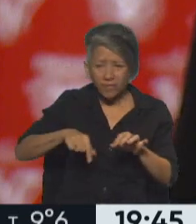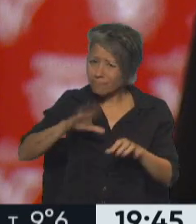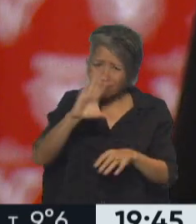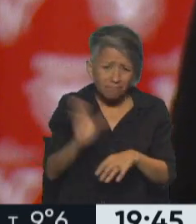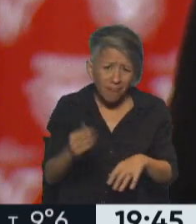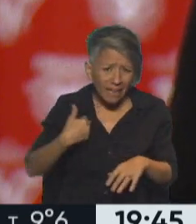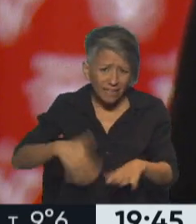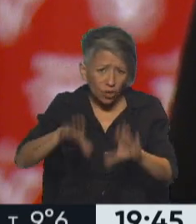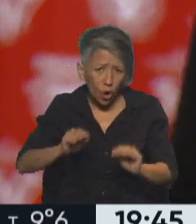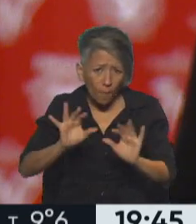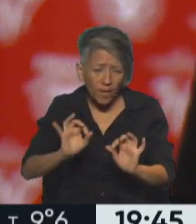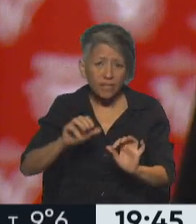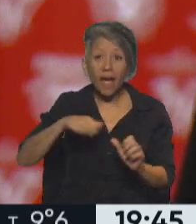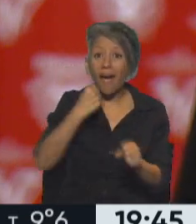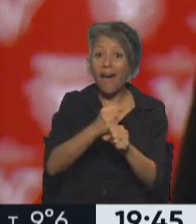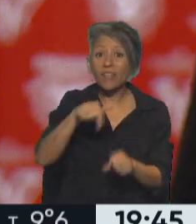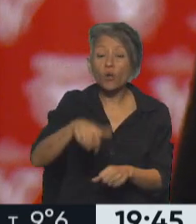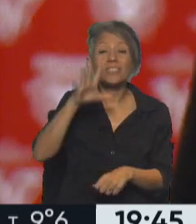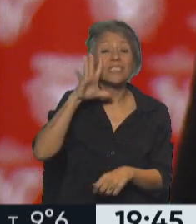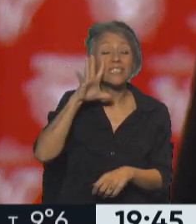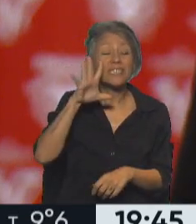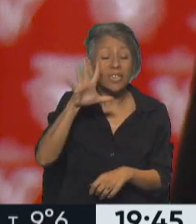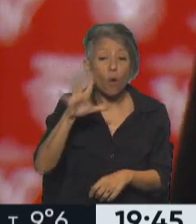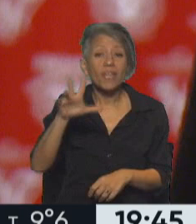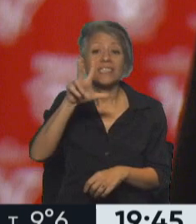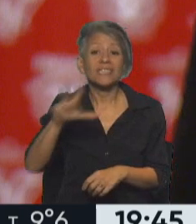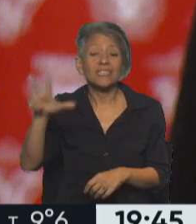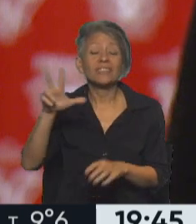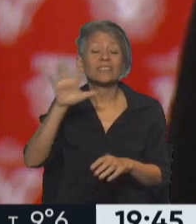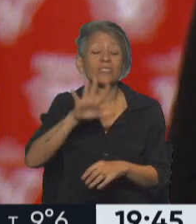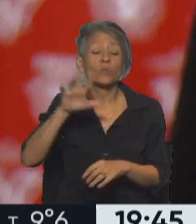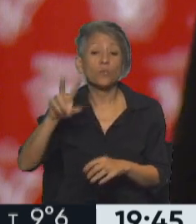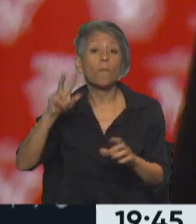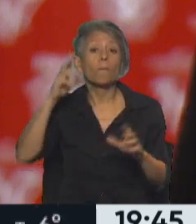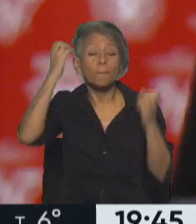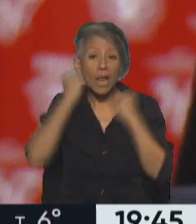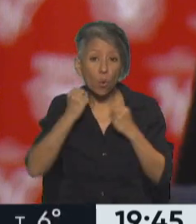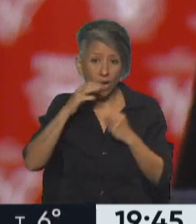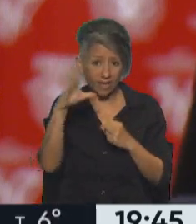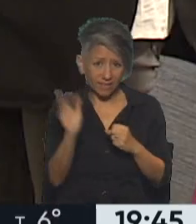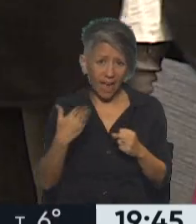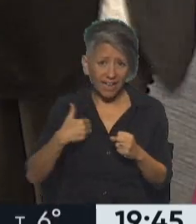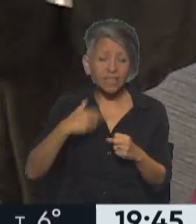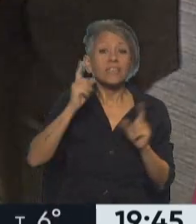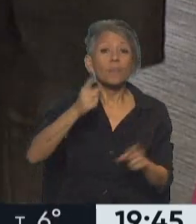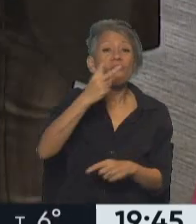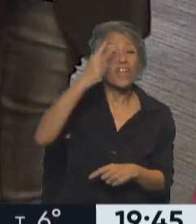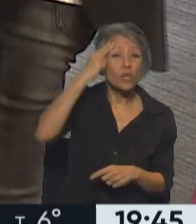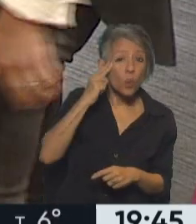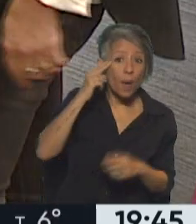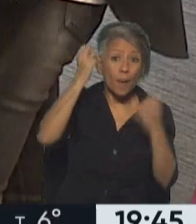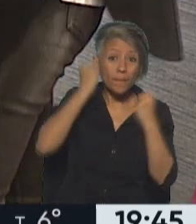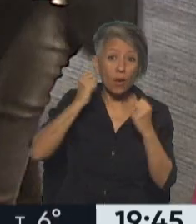día de hoy llevamos entregadas 5.353 pelucas en Argentina y 29 pelucas en otros